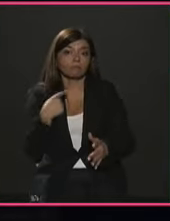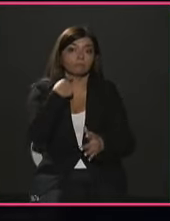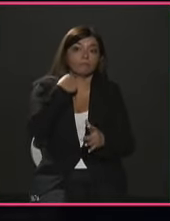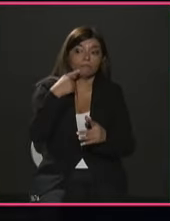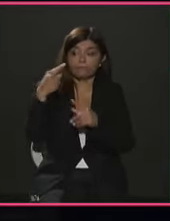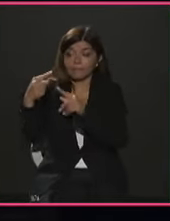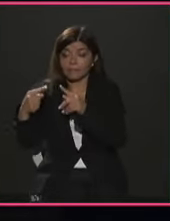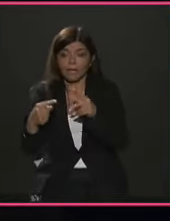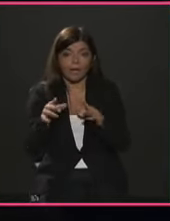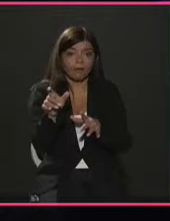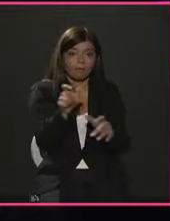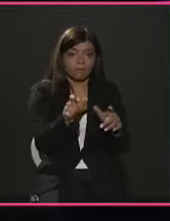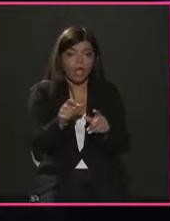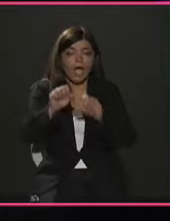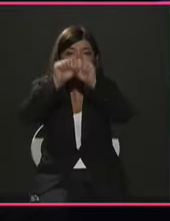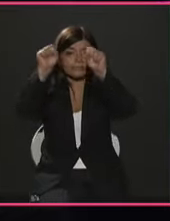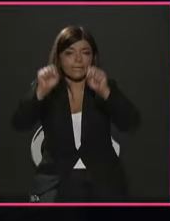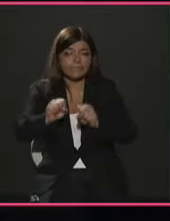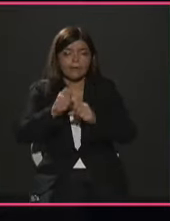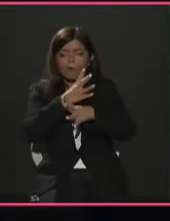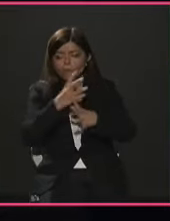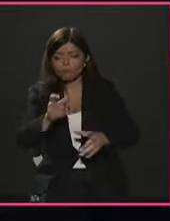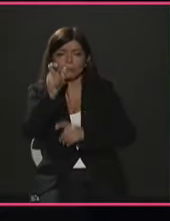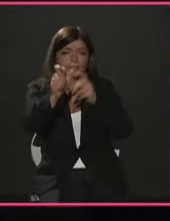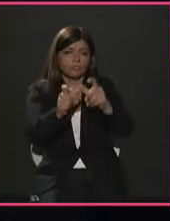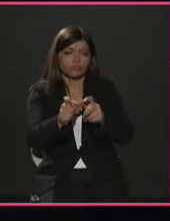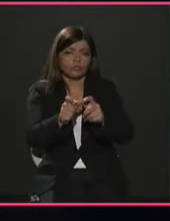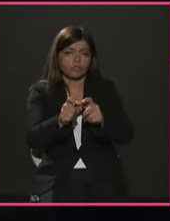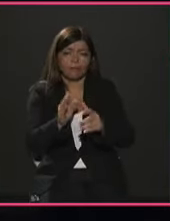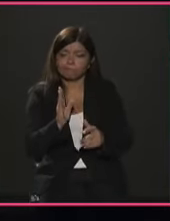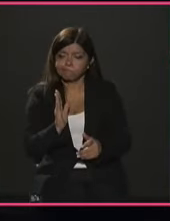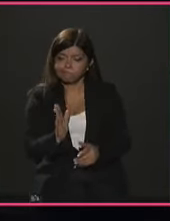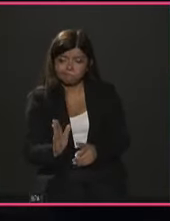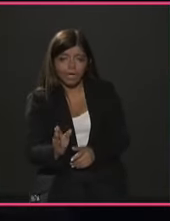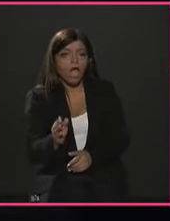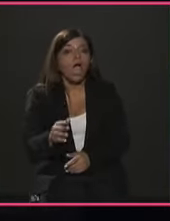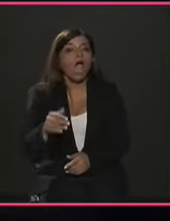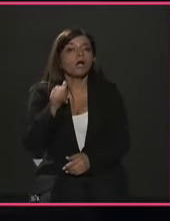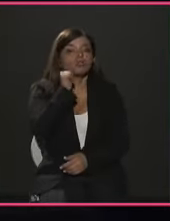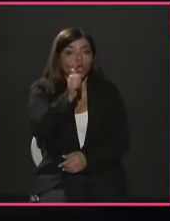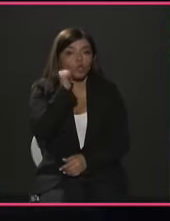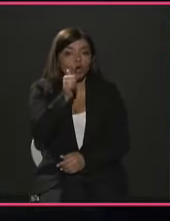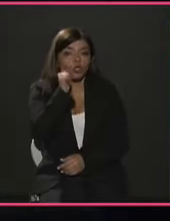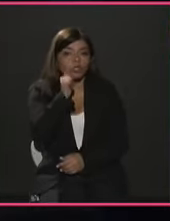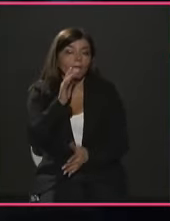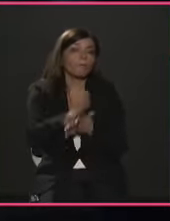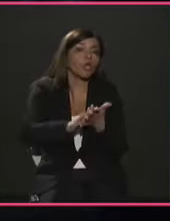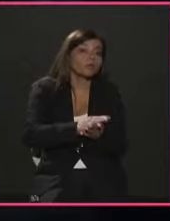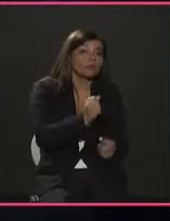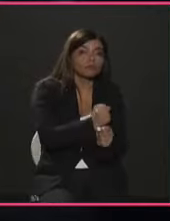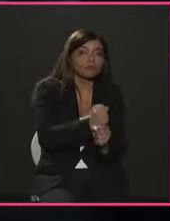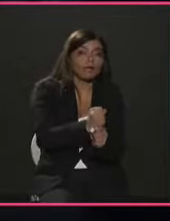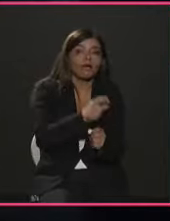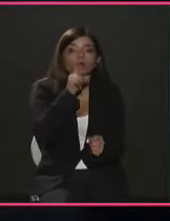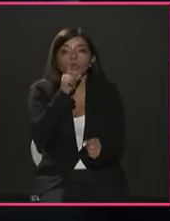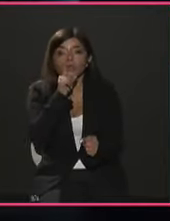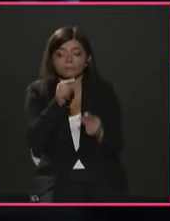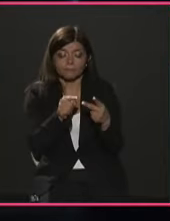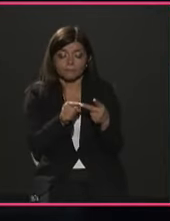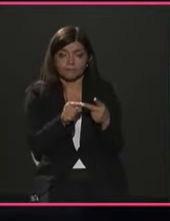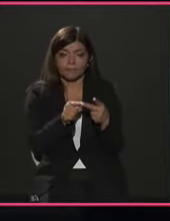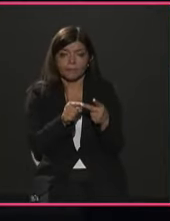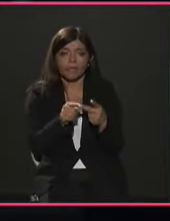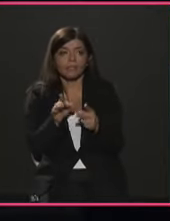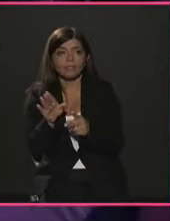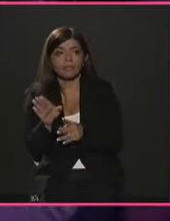sabemos este sistema ha influenci a miles de millones de personas todos los días recomendando qui obtiene un trabajo